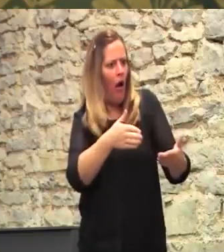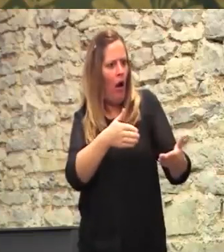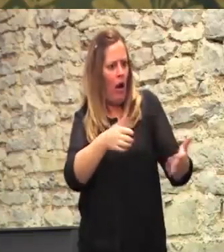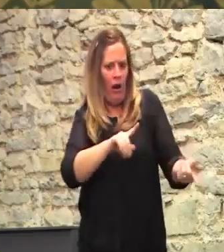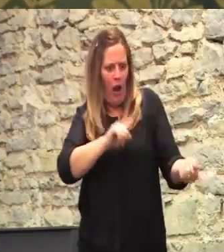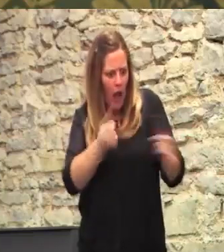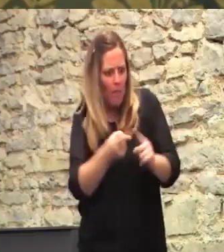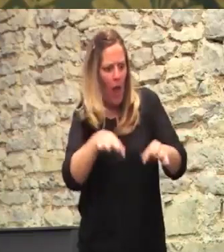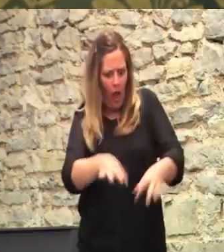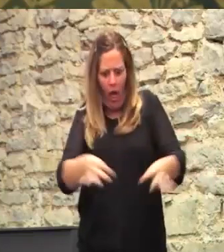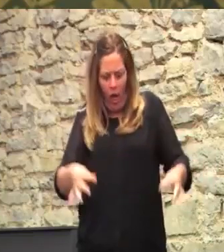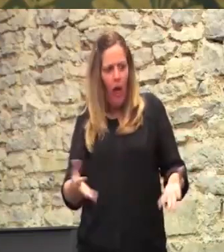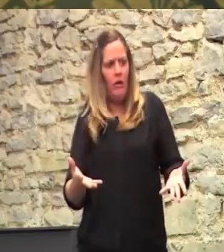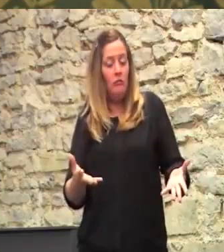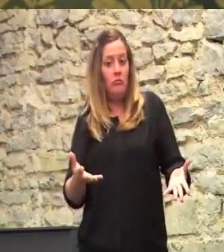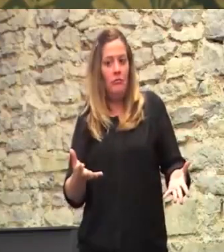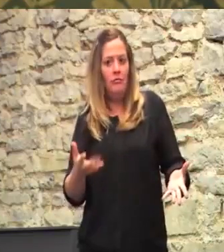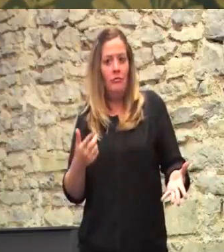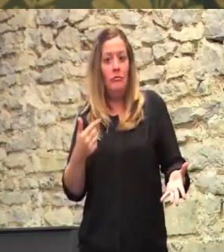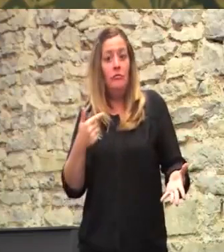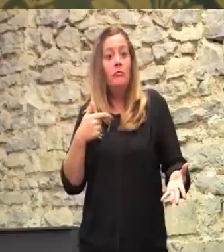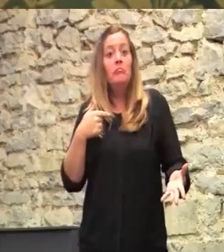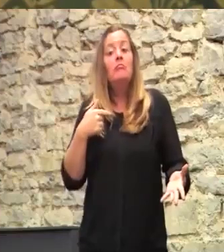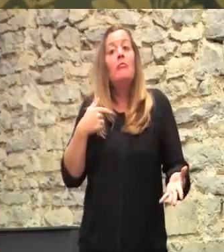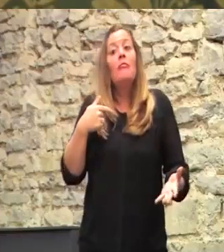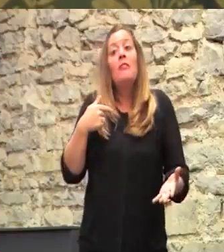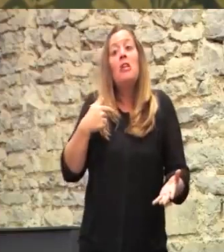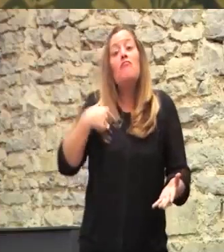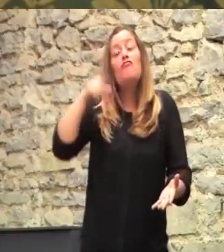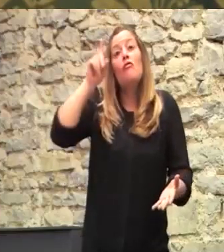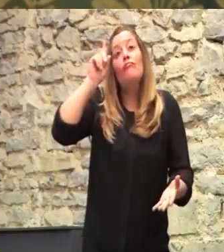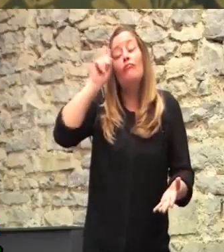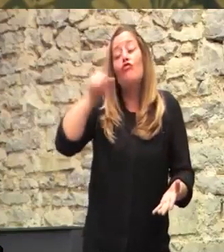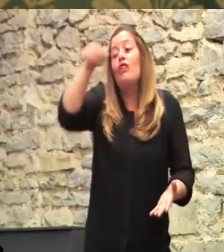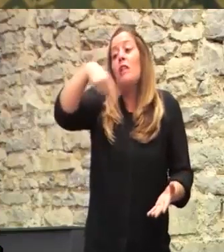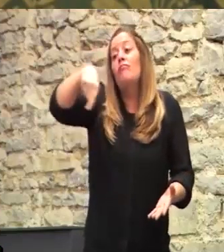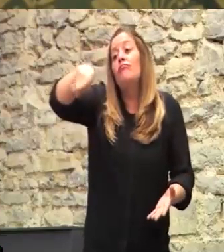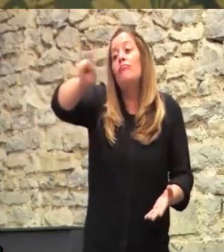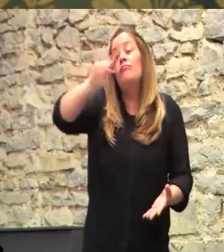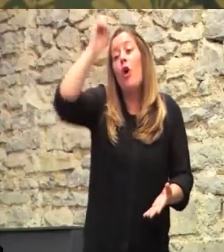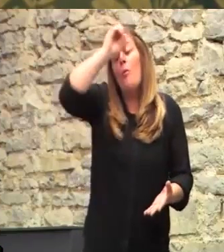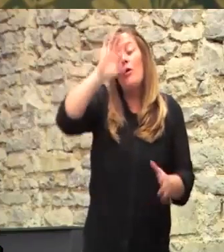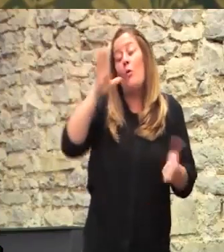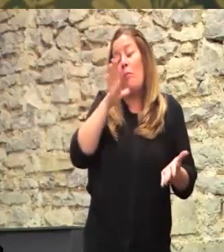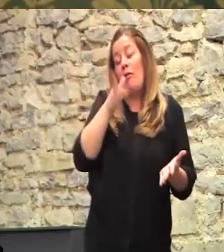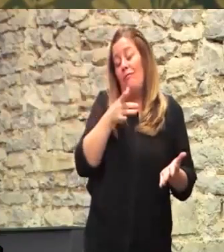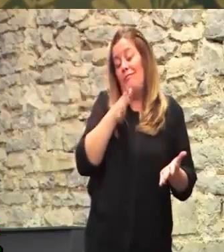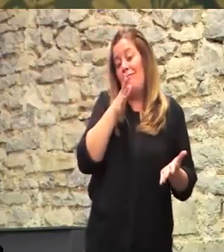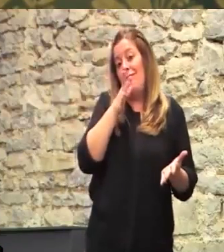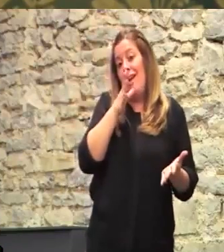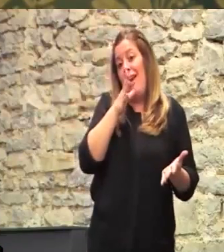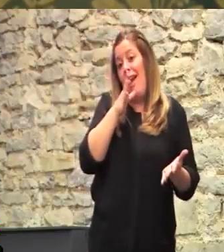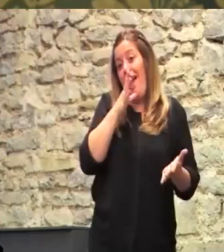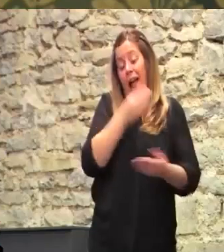no sé cómo les resulta a ustedes porque tal vez claro eso ya no se usan pañales perdón cuando uno tiene una